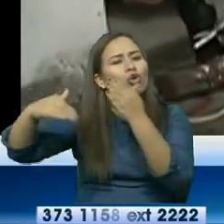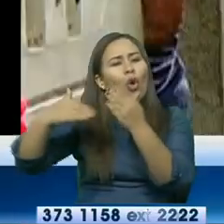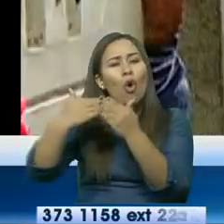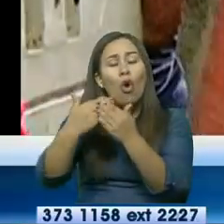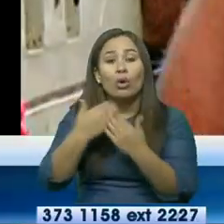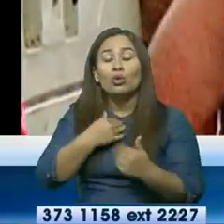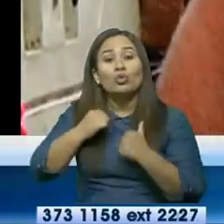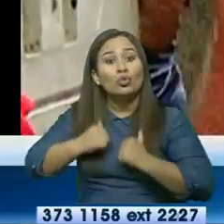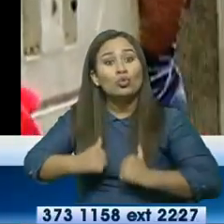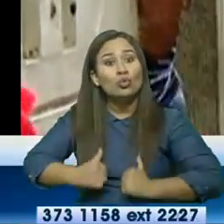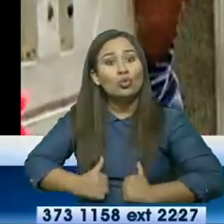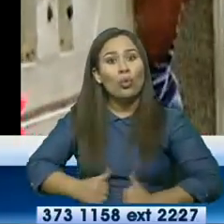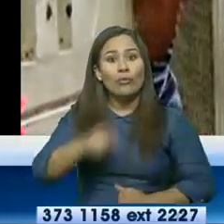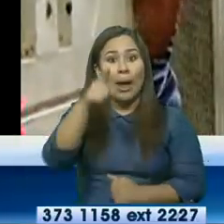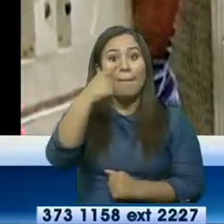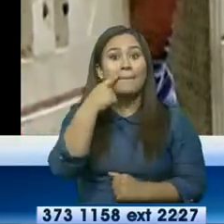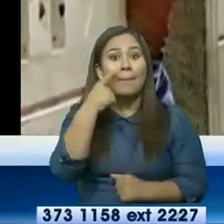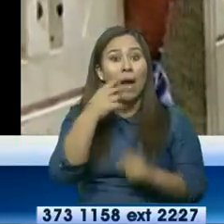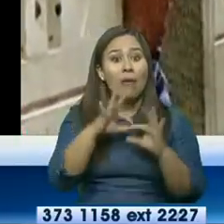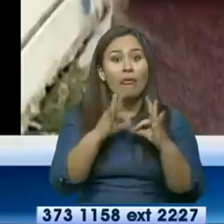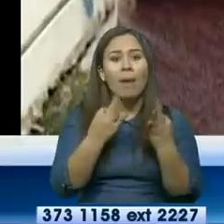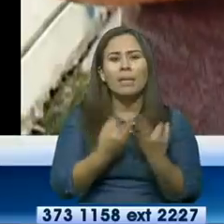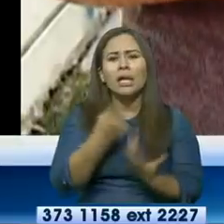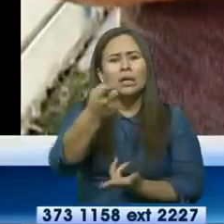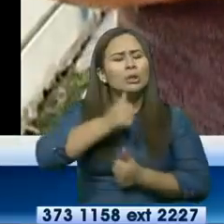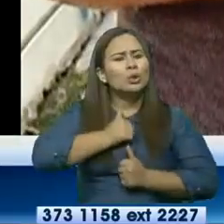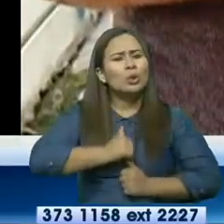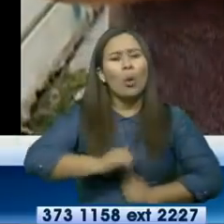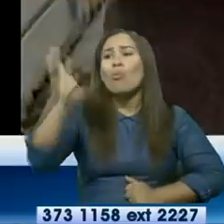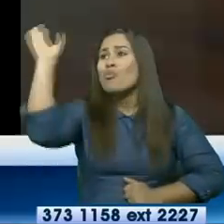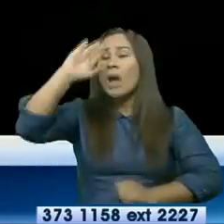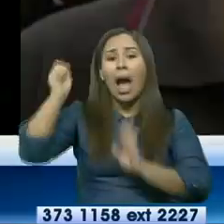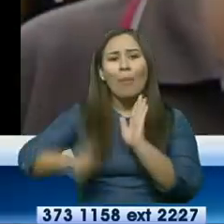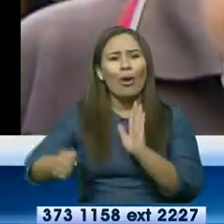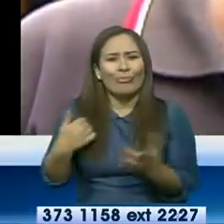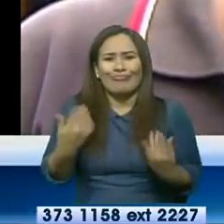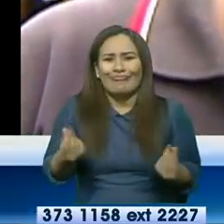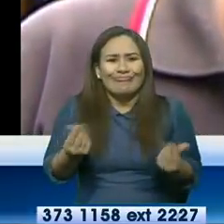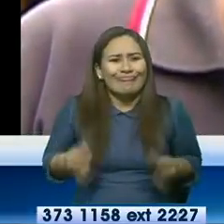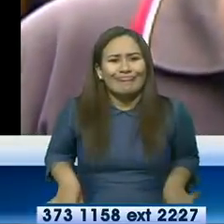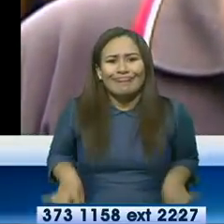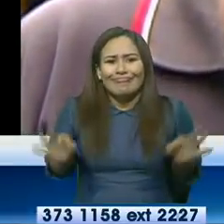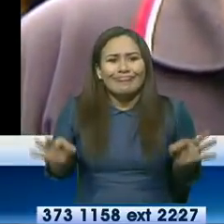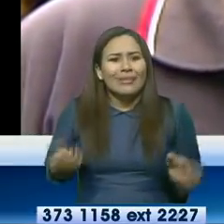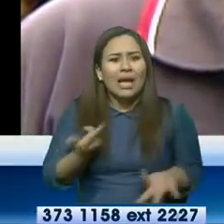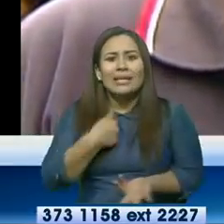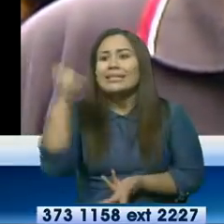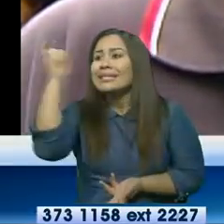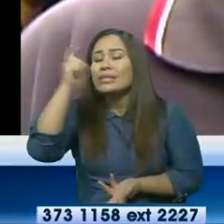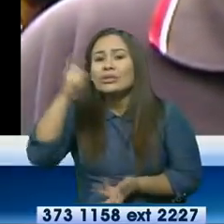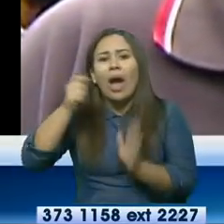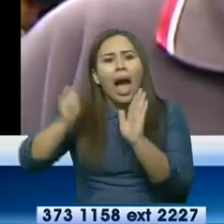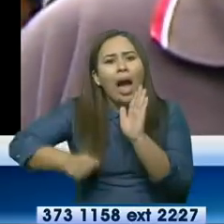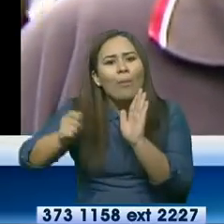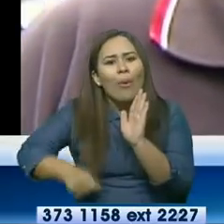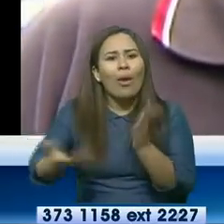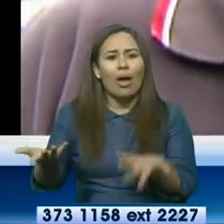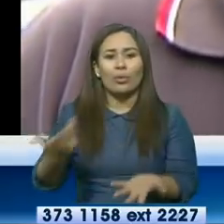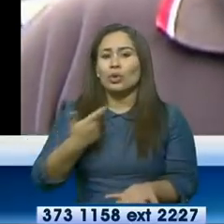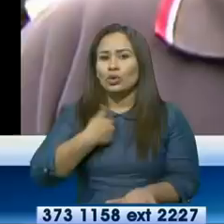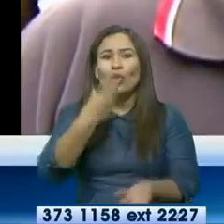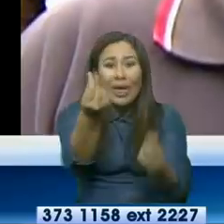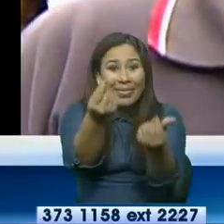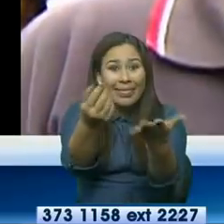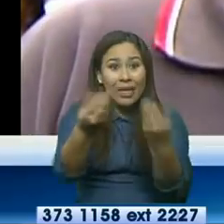este padre de familia las opciones de solventar ayuda legal son pocas necesito que me ayuden necesito ser la ayuda que yo pido